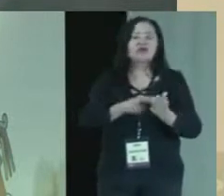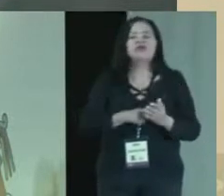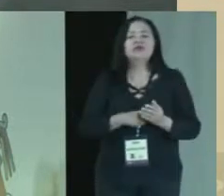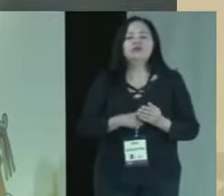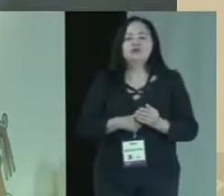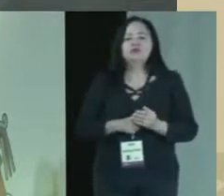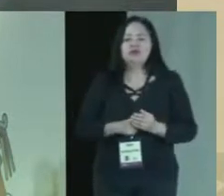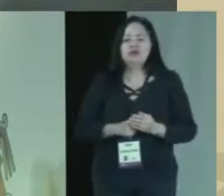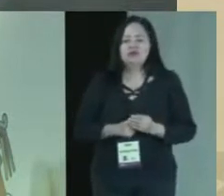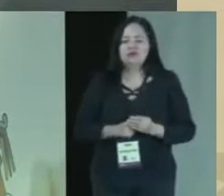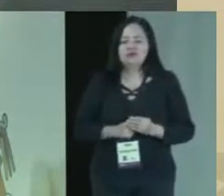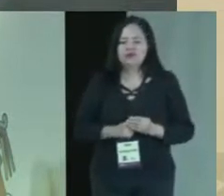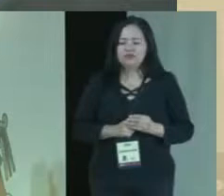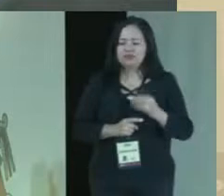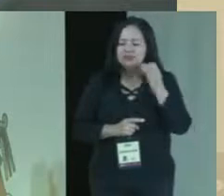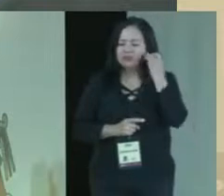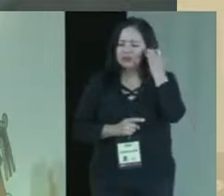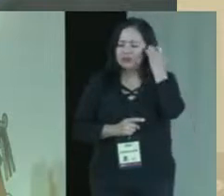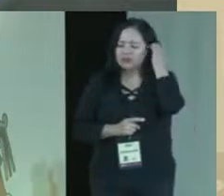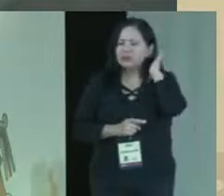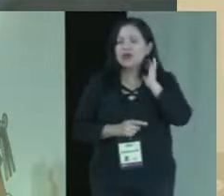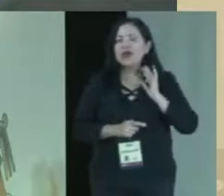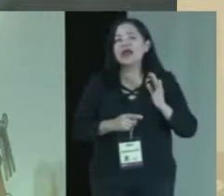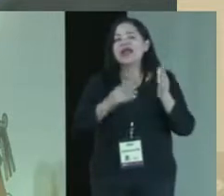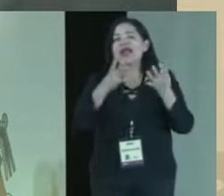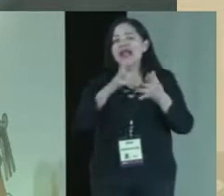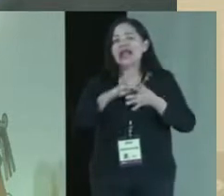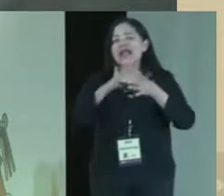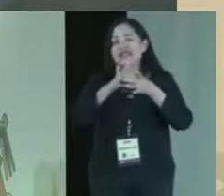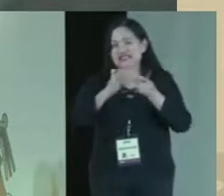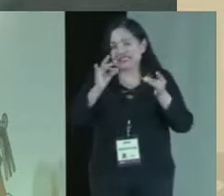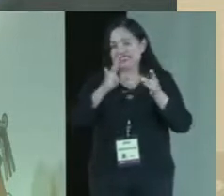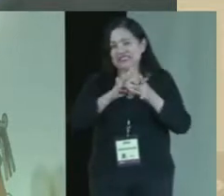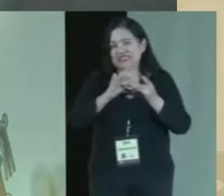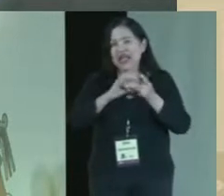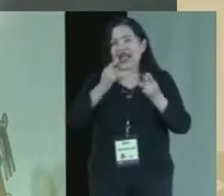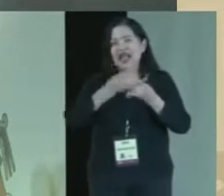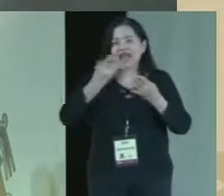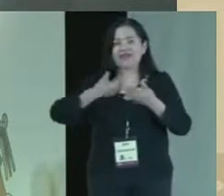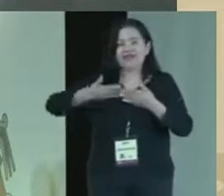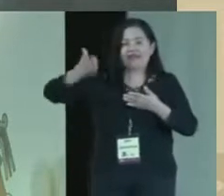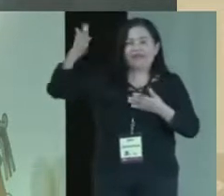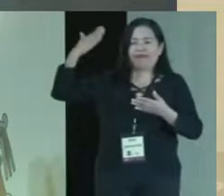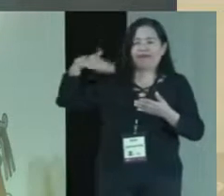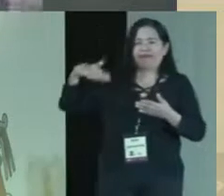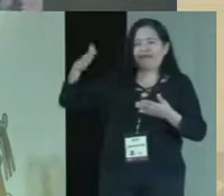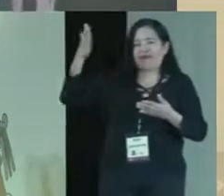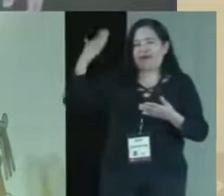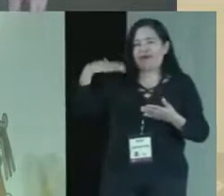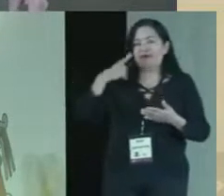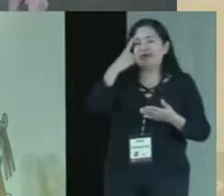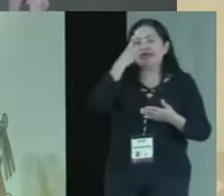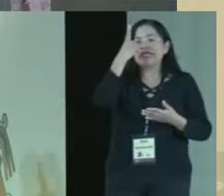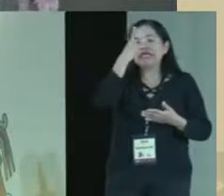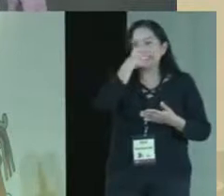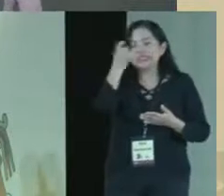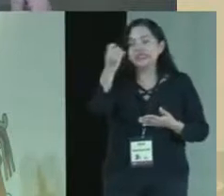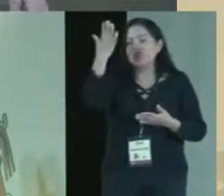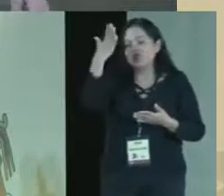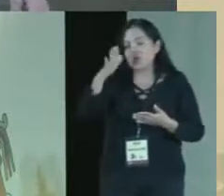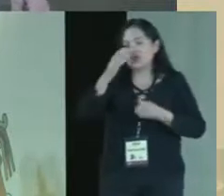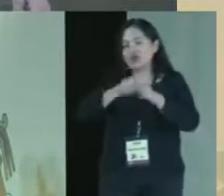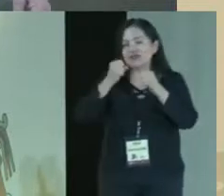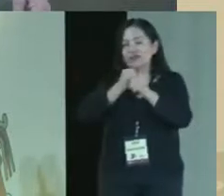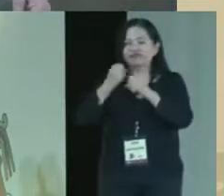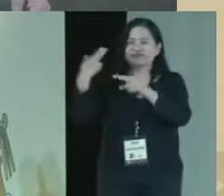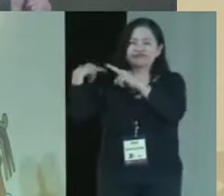cumple, que es contar la historia del movimiento sindical, 110 años de historia del movimiento sindical,